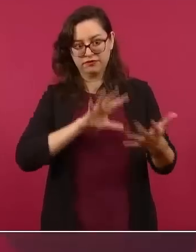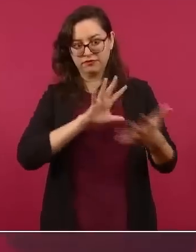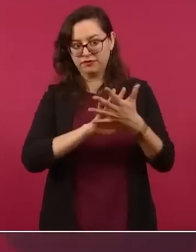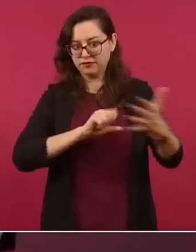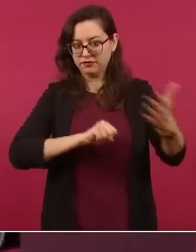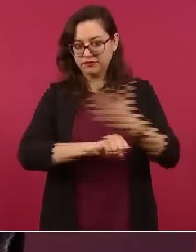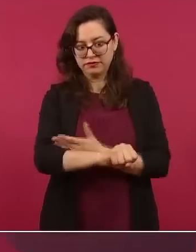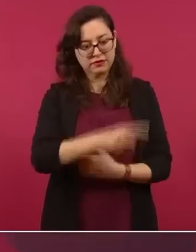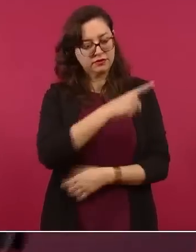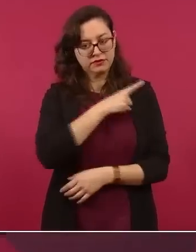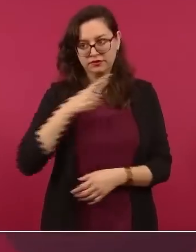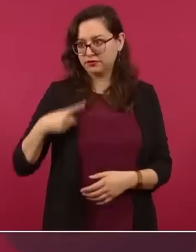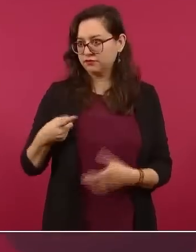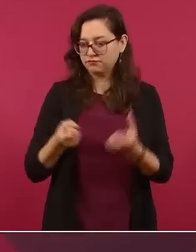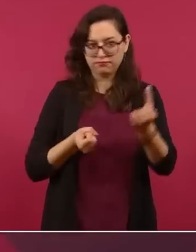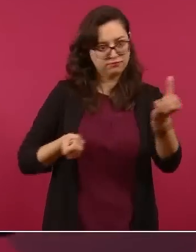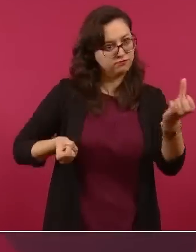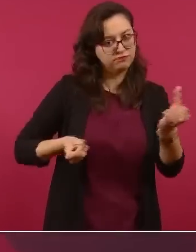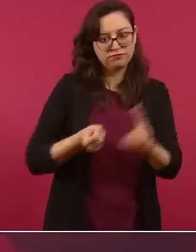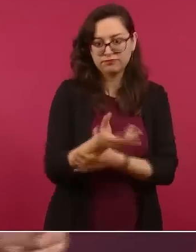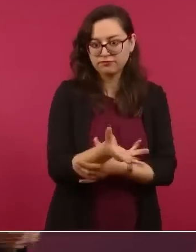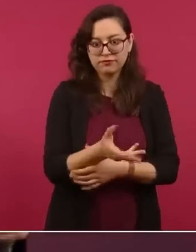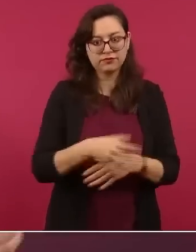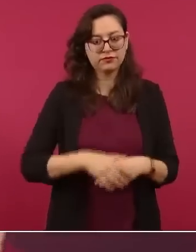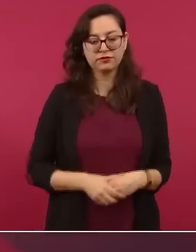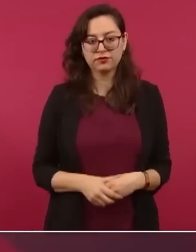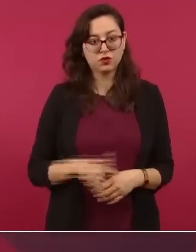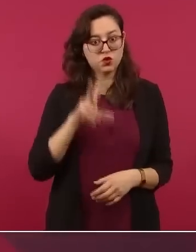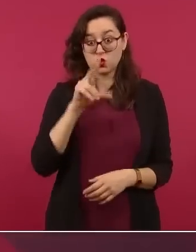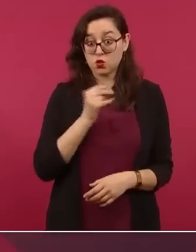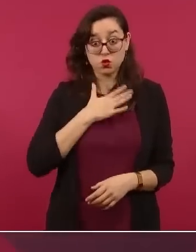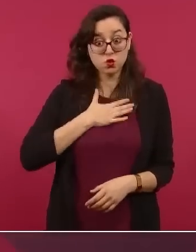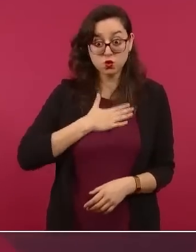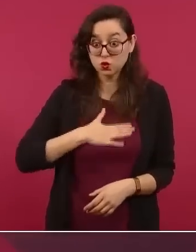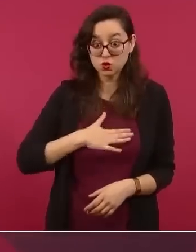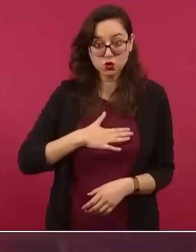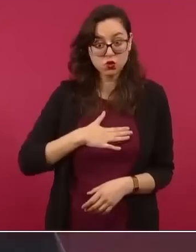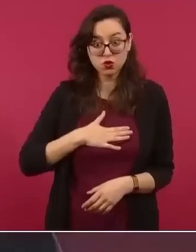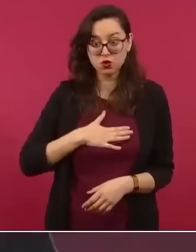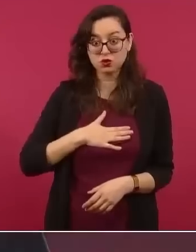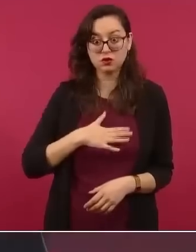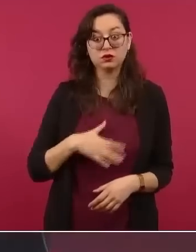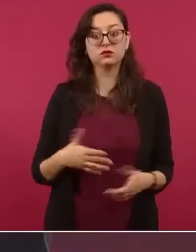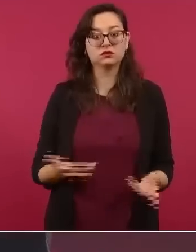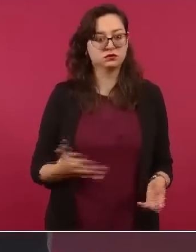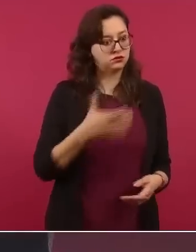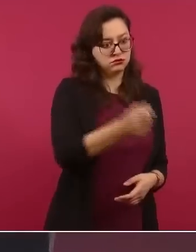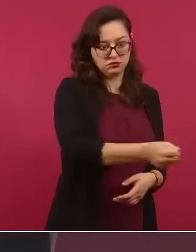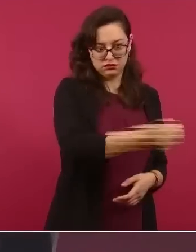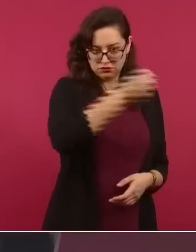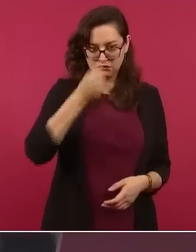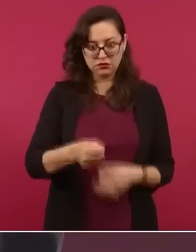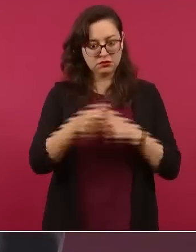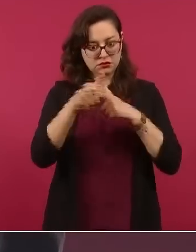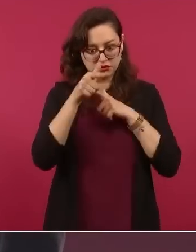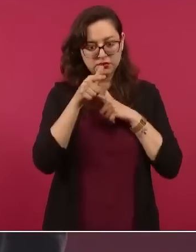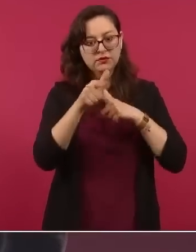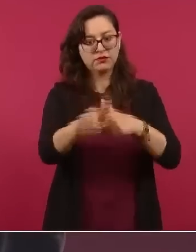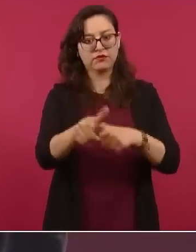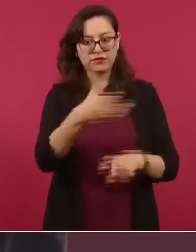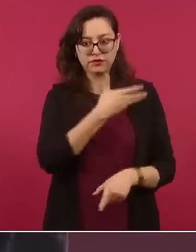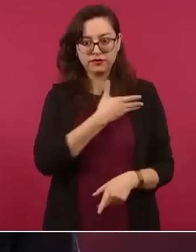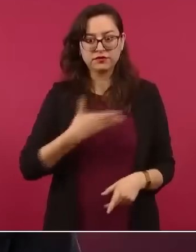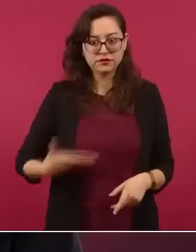que ilegalmente, injustamente, está preso y que se le restituya en su cargo,